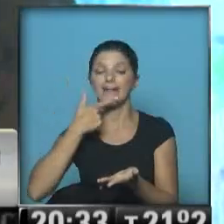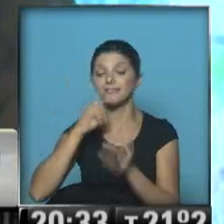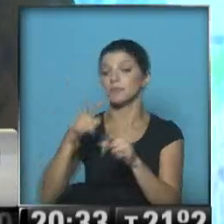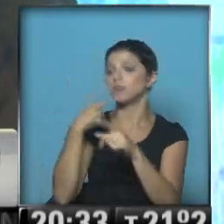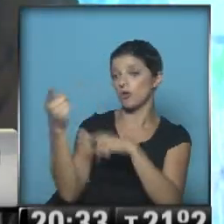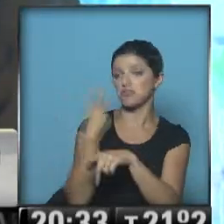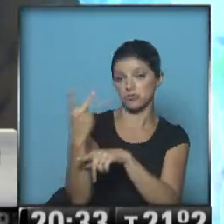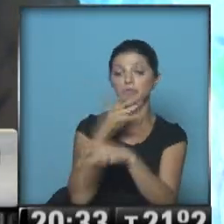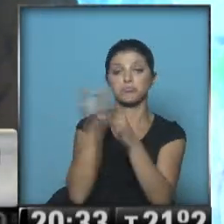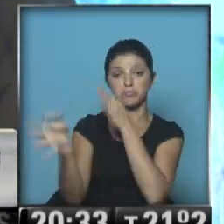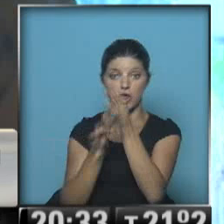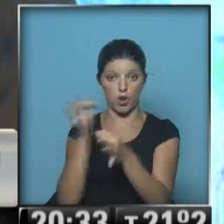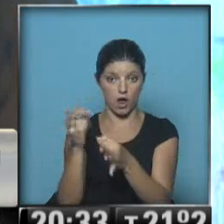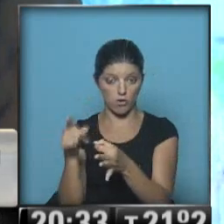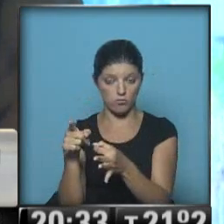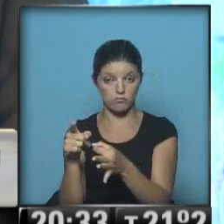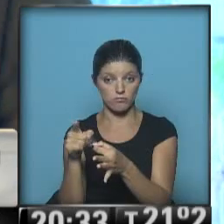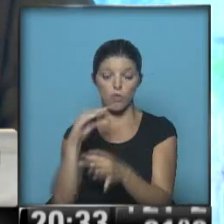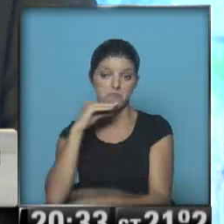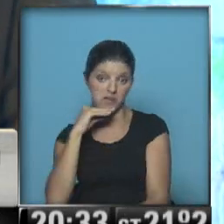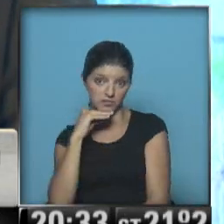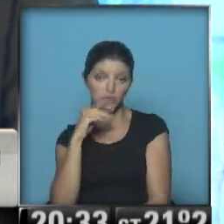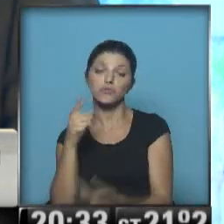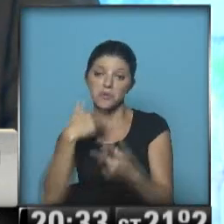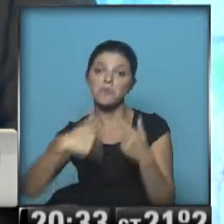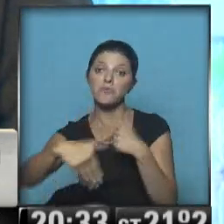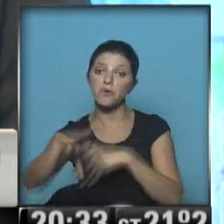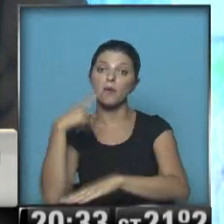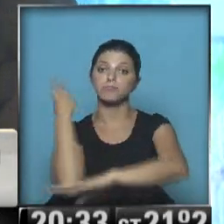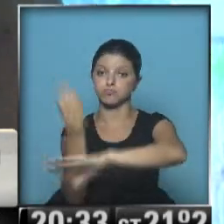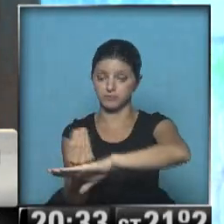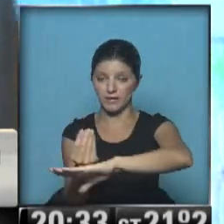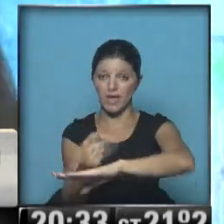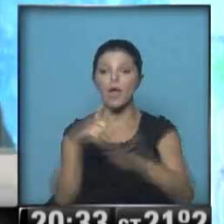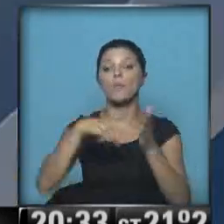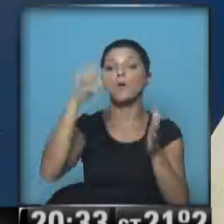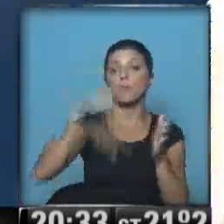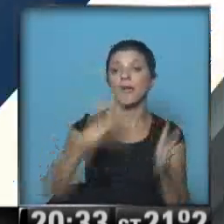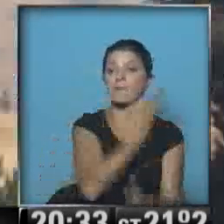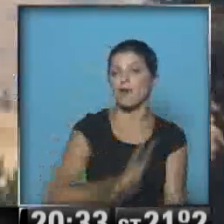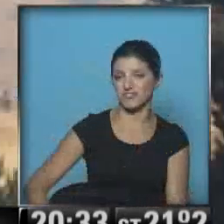con el líder del Frente Amplio Renovador sobre una eventual candidatura en la ciudad de Buenos Aires.